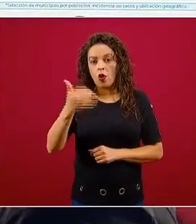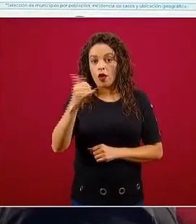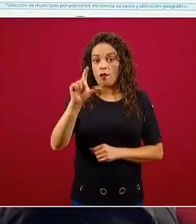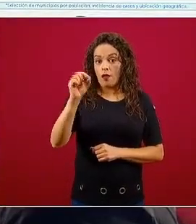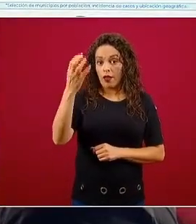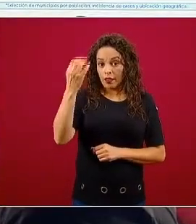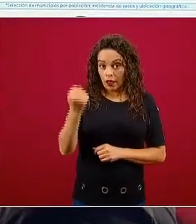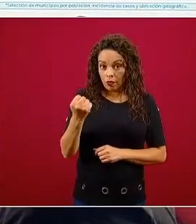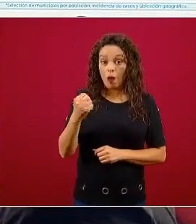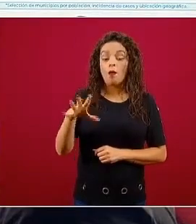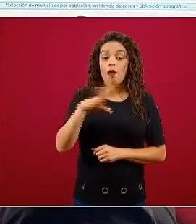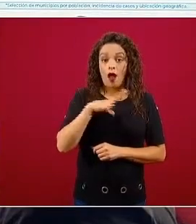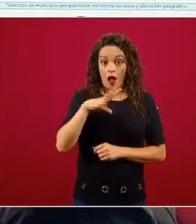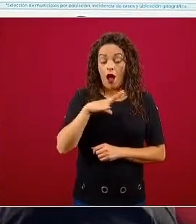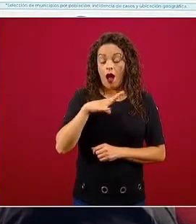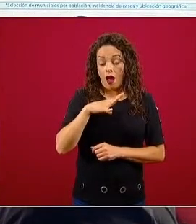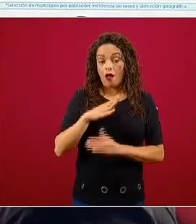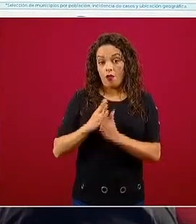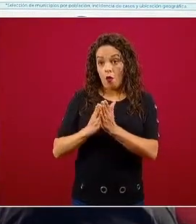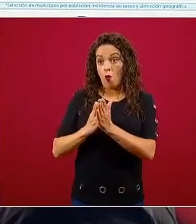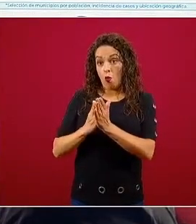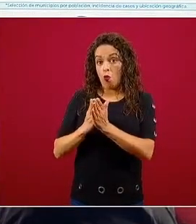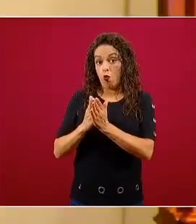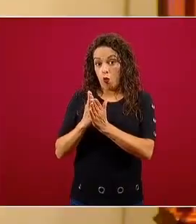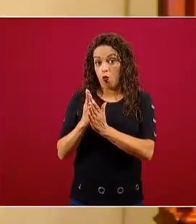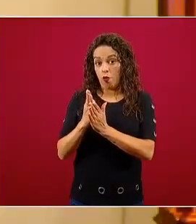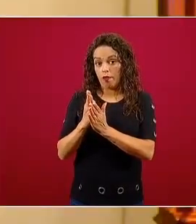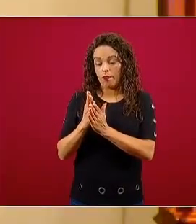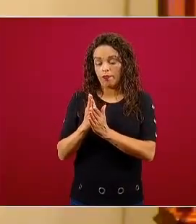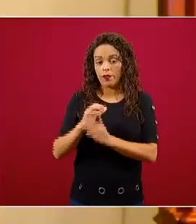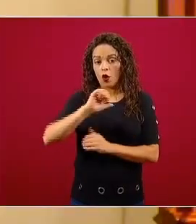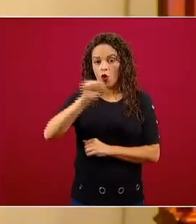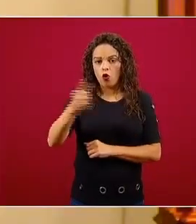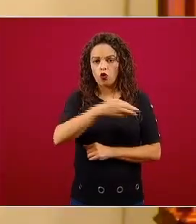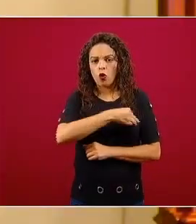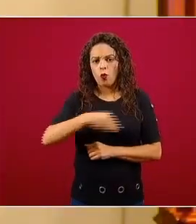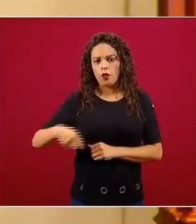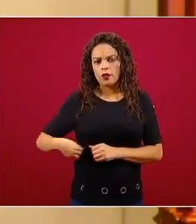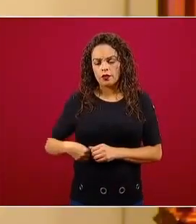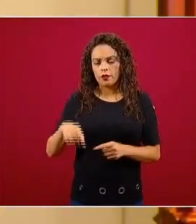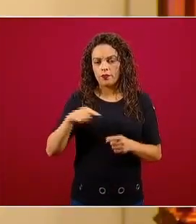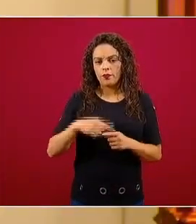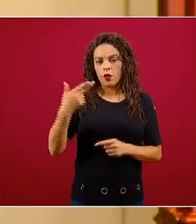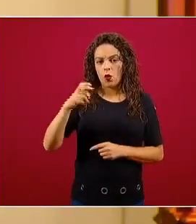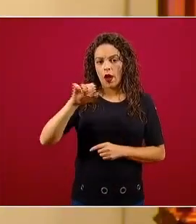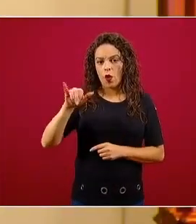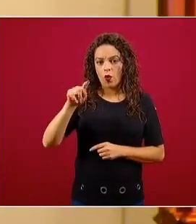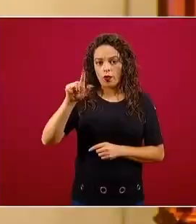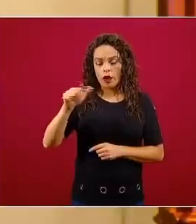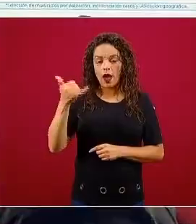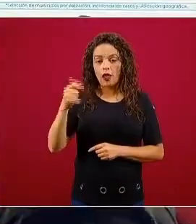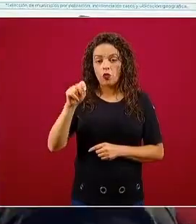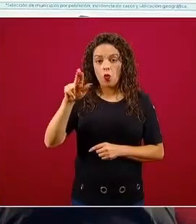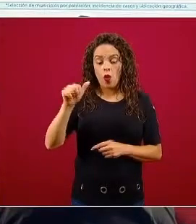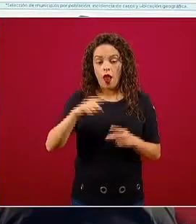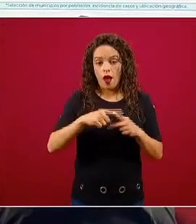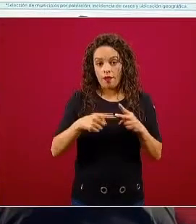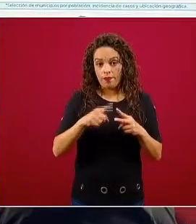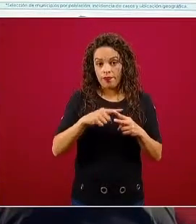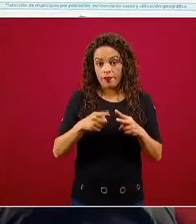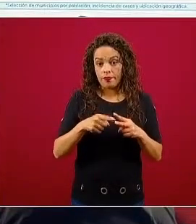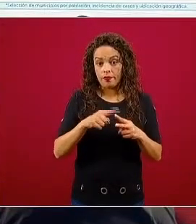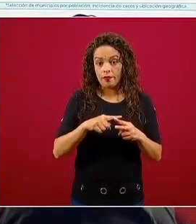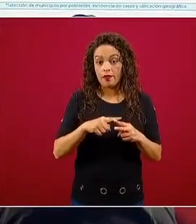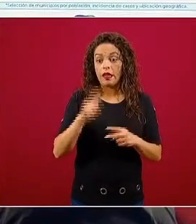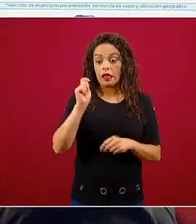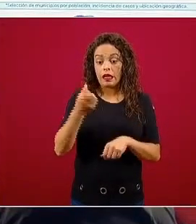incremento importante. Otros municipios como Huejutla y Tula pues han tenido un comportamiento también importante a partir de